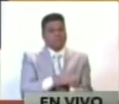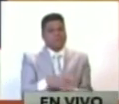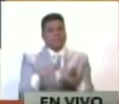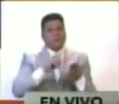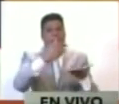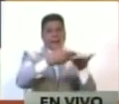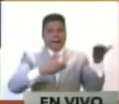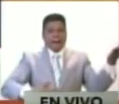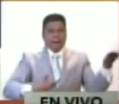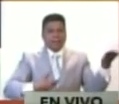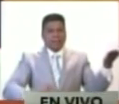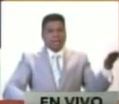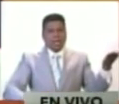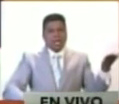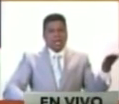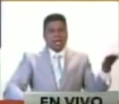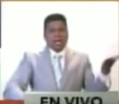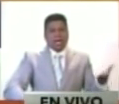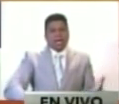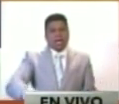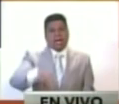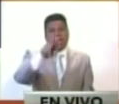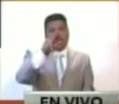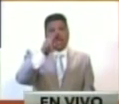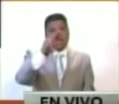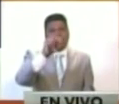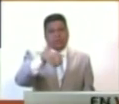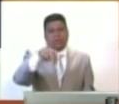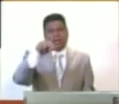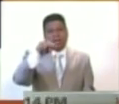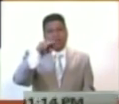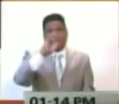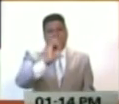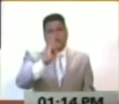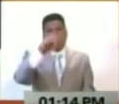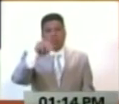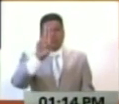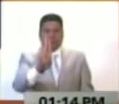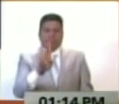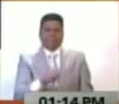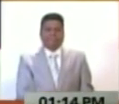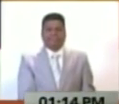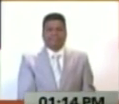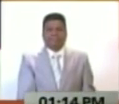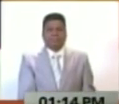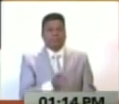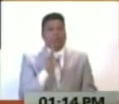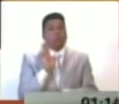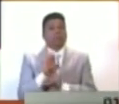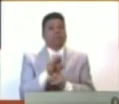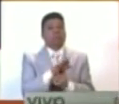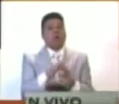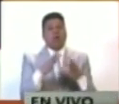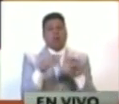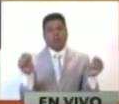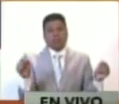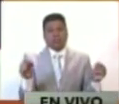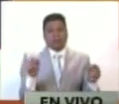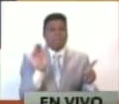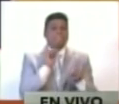Unidas. Pero estos poderes fácticos que van por el mundo dirigiendo sus acciones contra los gobiernos, contra los